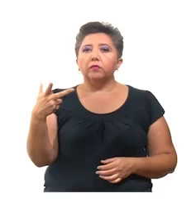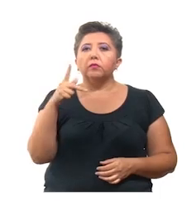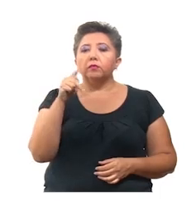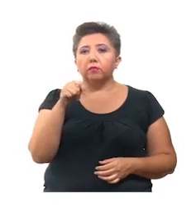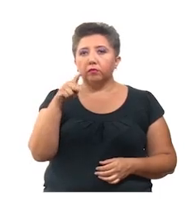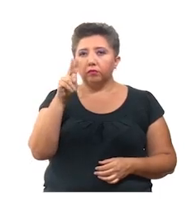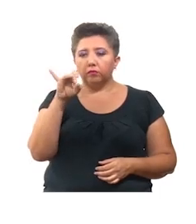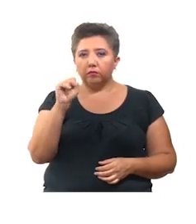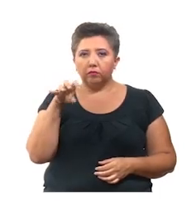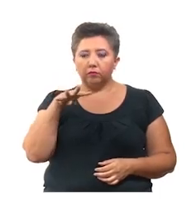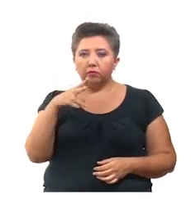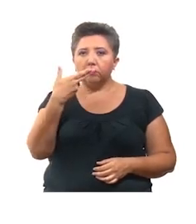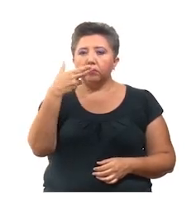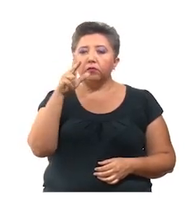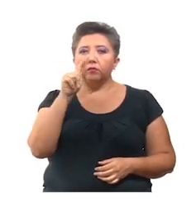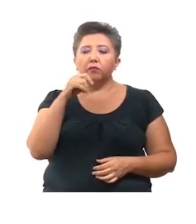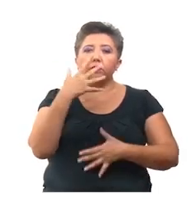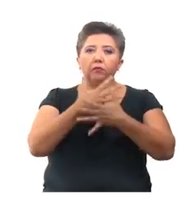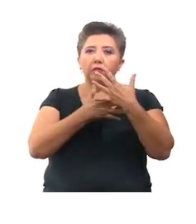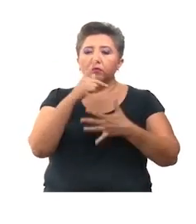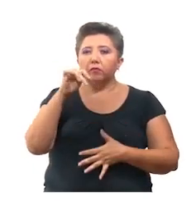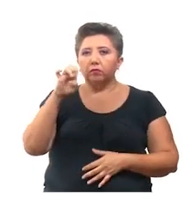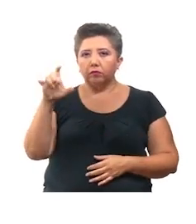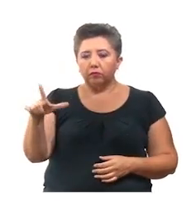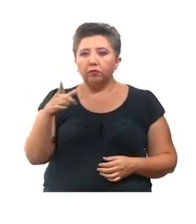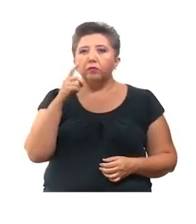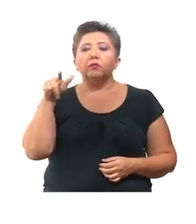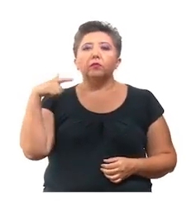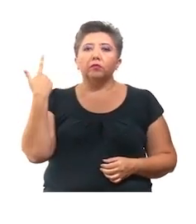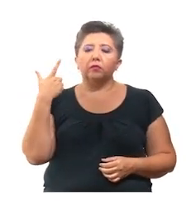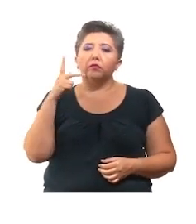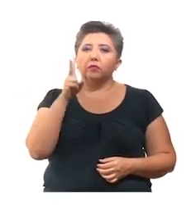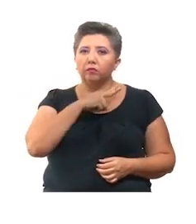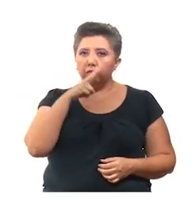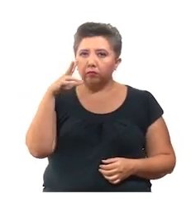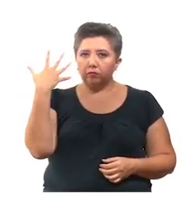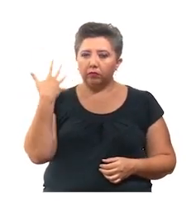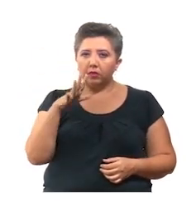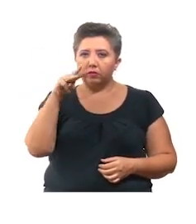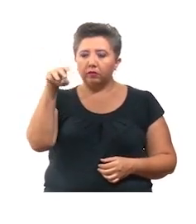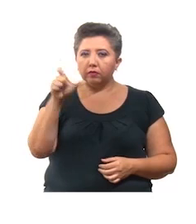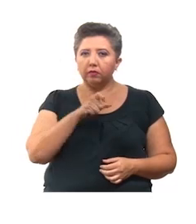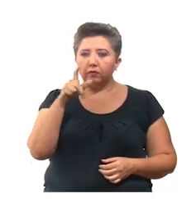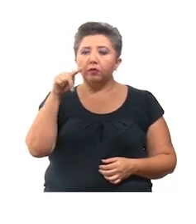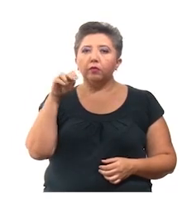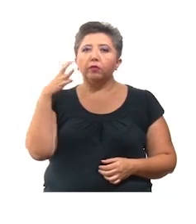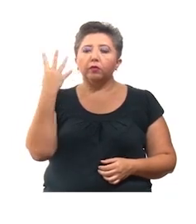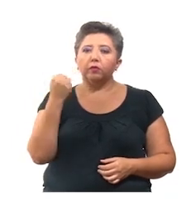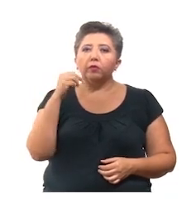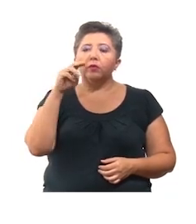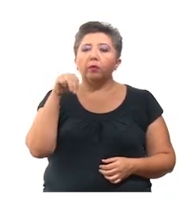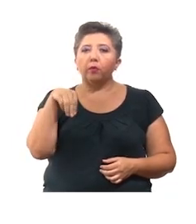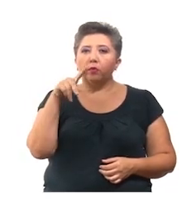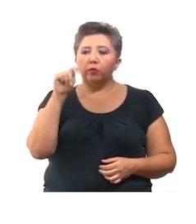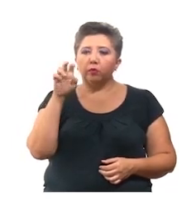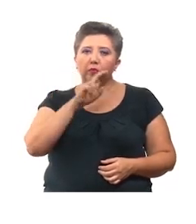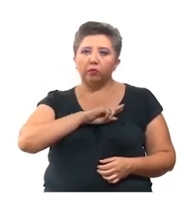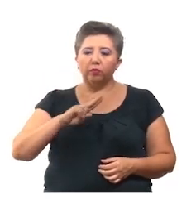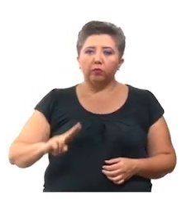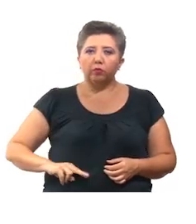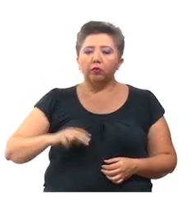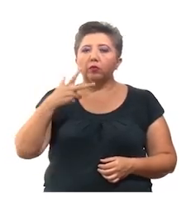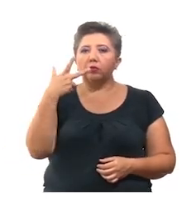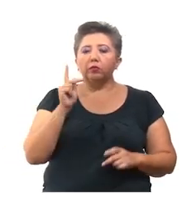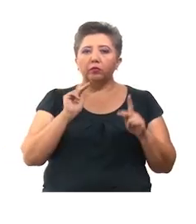Canacín, 19 en Junucmá, 15 en Ticul, 12 en Valladolid, 10 en Maxcanú, 9 en Motul y en Humán, 8 en